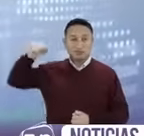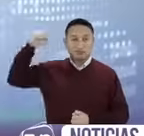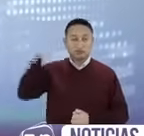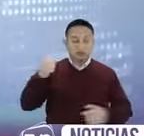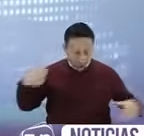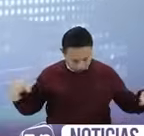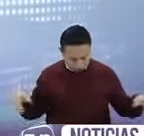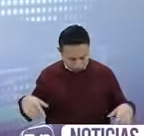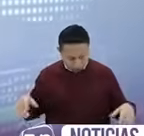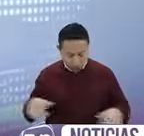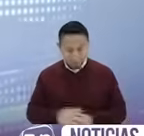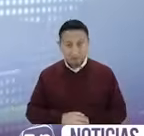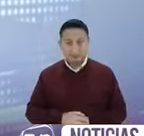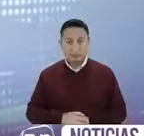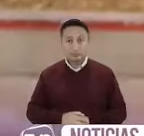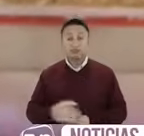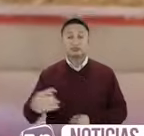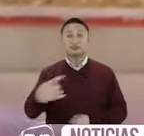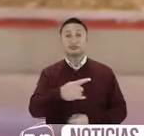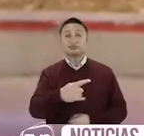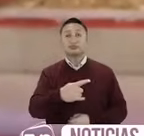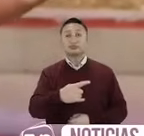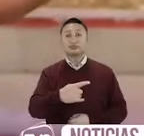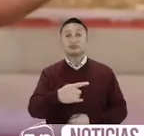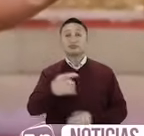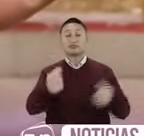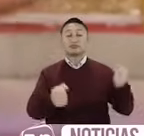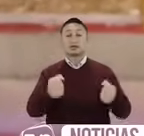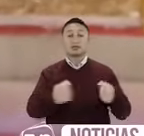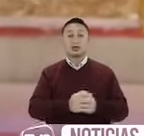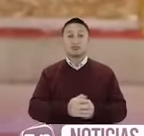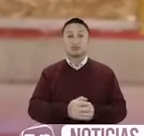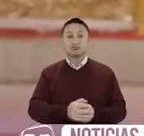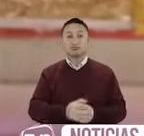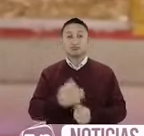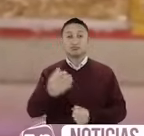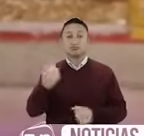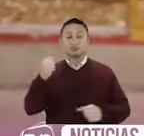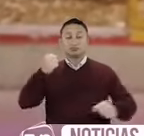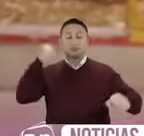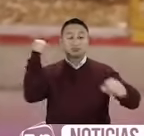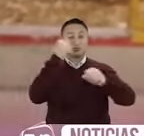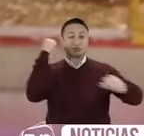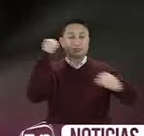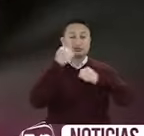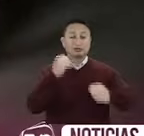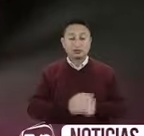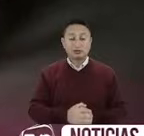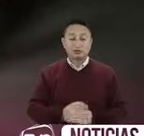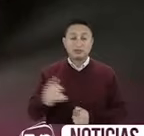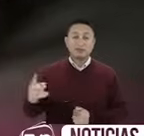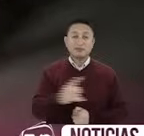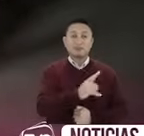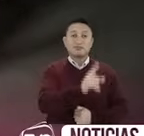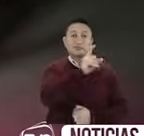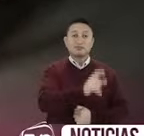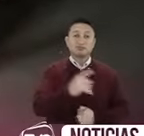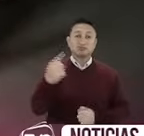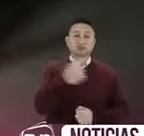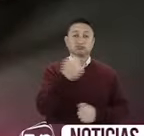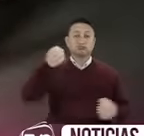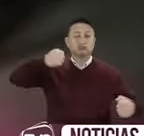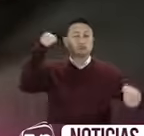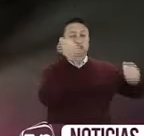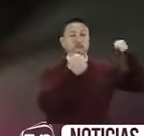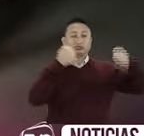Rompieron el parabrisas del camión para que el chofer abra la puerta, lo bajaron, los arrimaron ahí en la pared dándole golpe para que den información